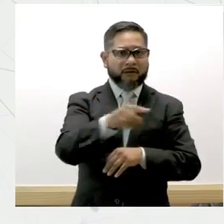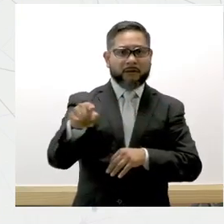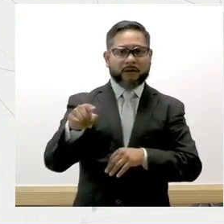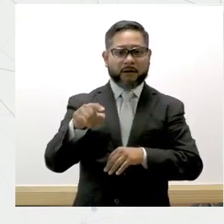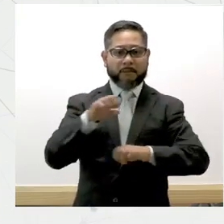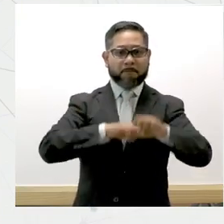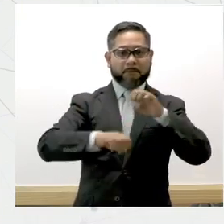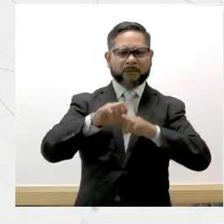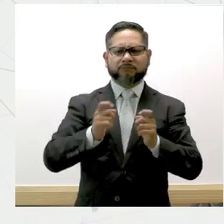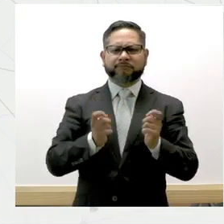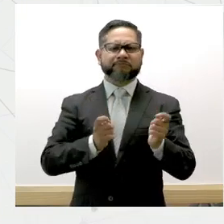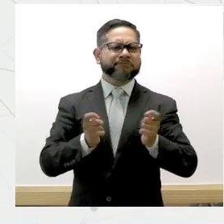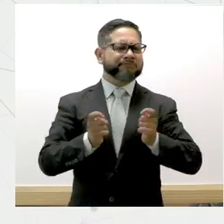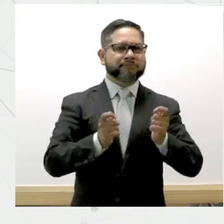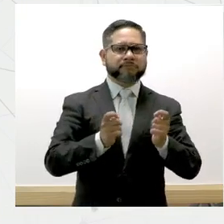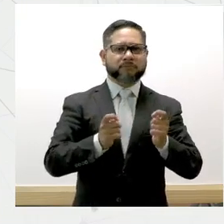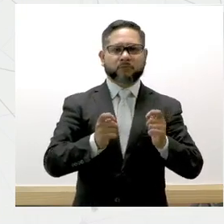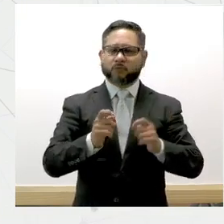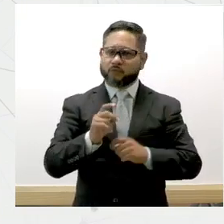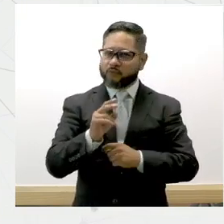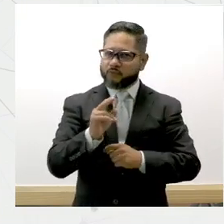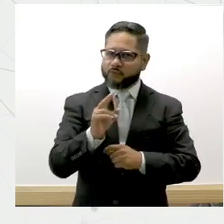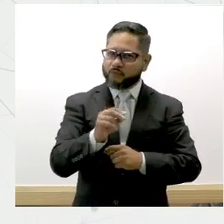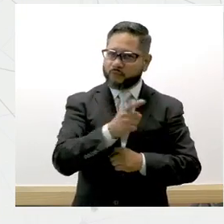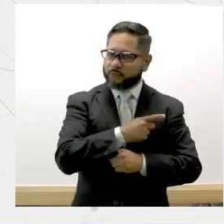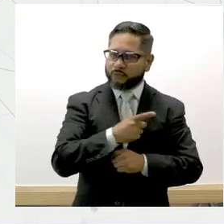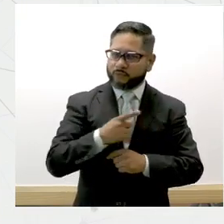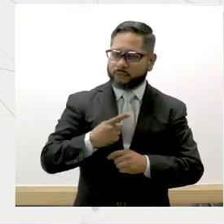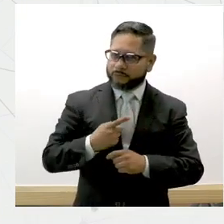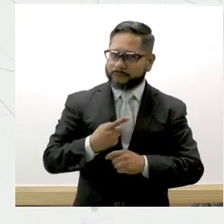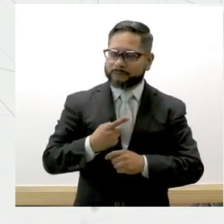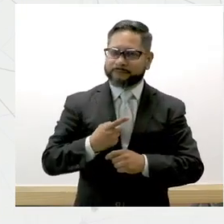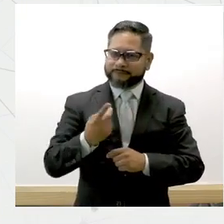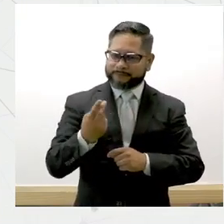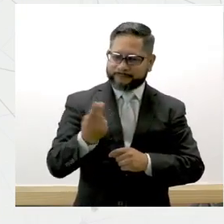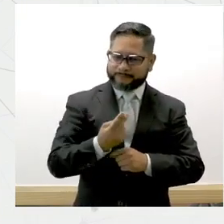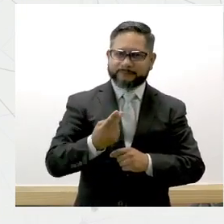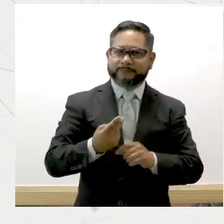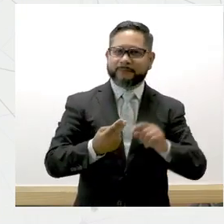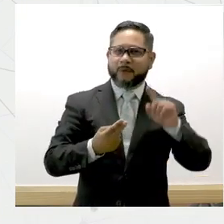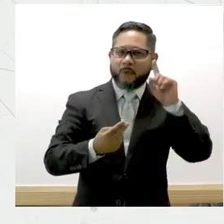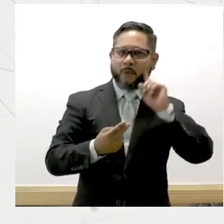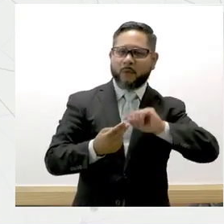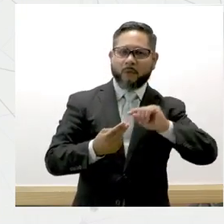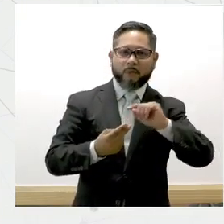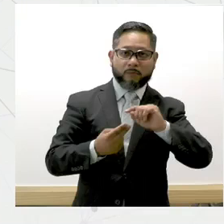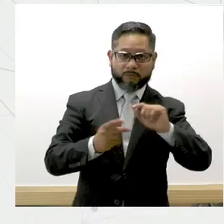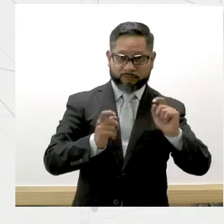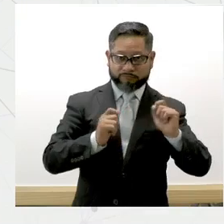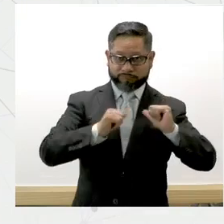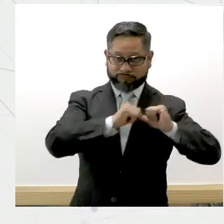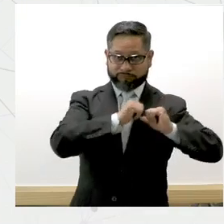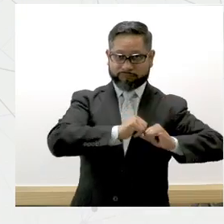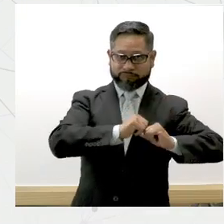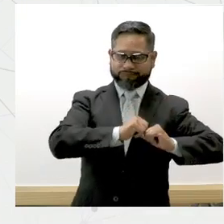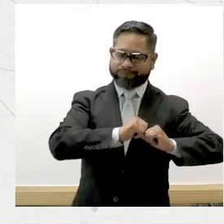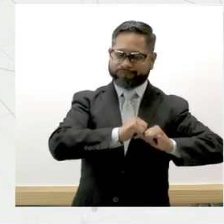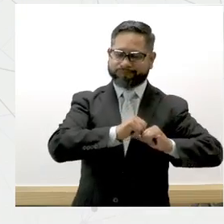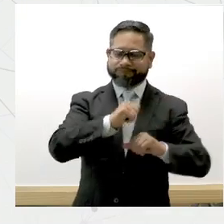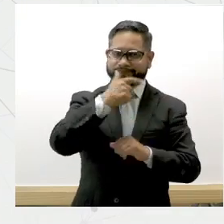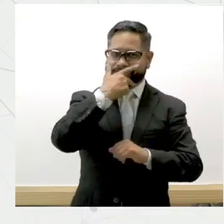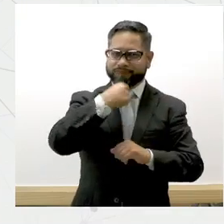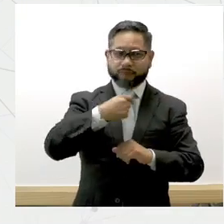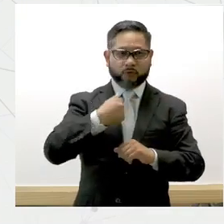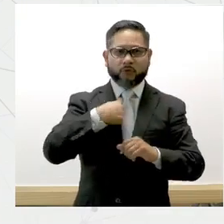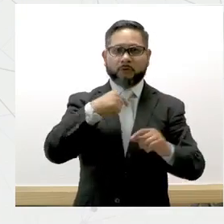Empresas que, vuelvo a decir, o casualidad, todas están lideradas por hombres que no tengo nada en contra de ello, evidentemente